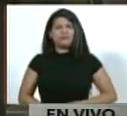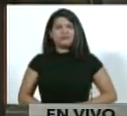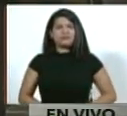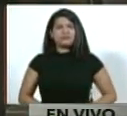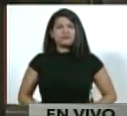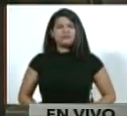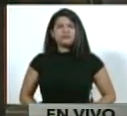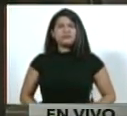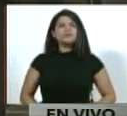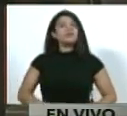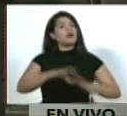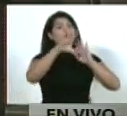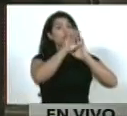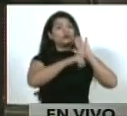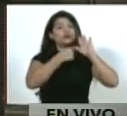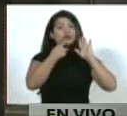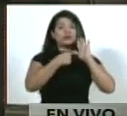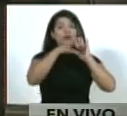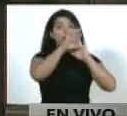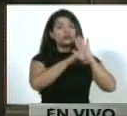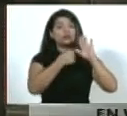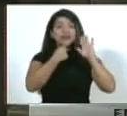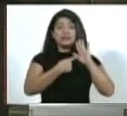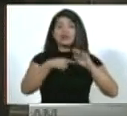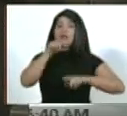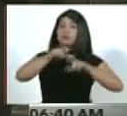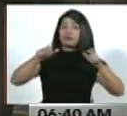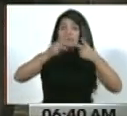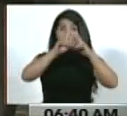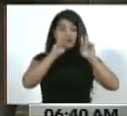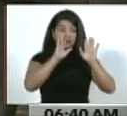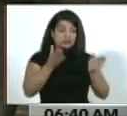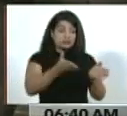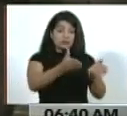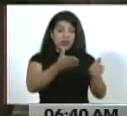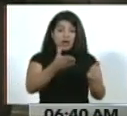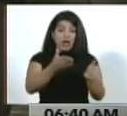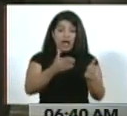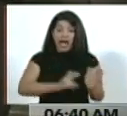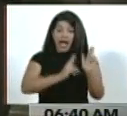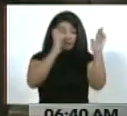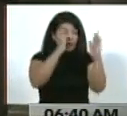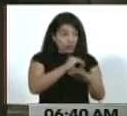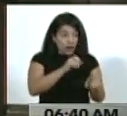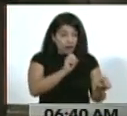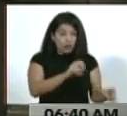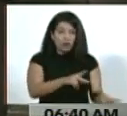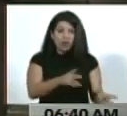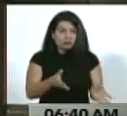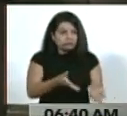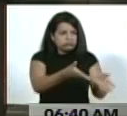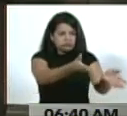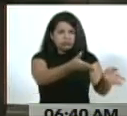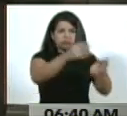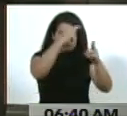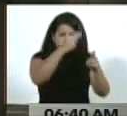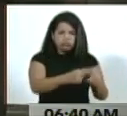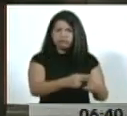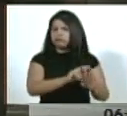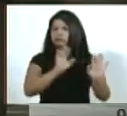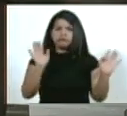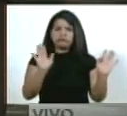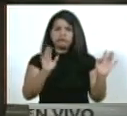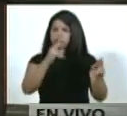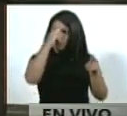Si el texto constitucional dice que toda manifestación pacífica y sin armas está garantizada, y